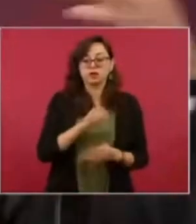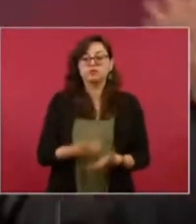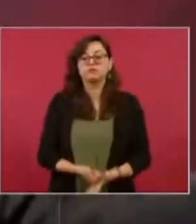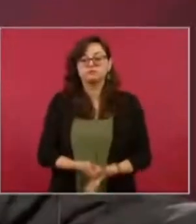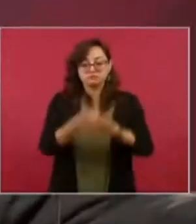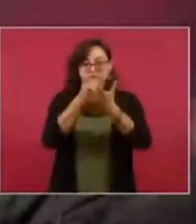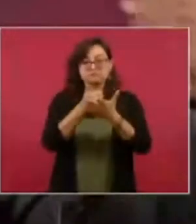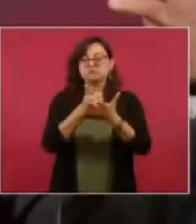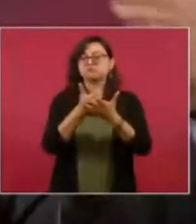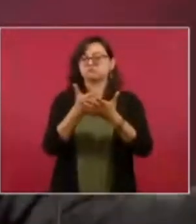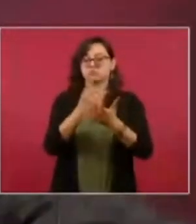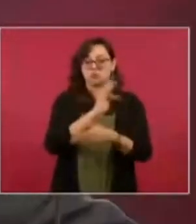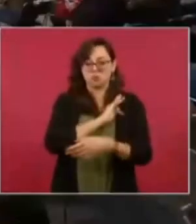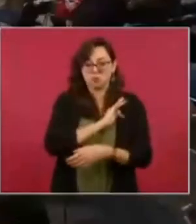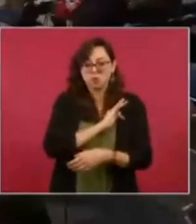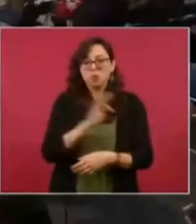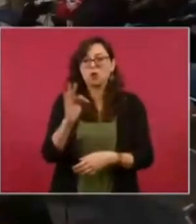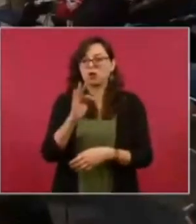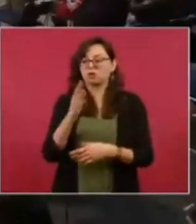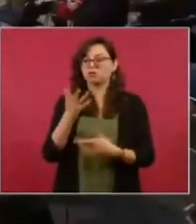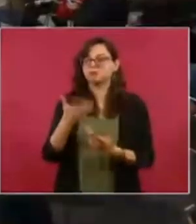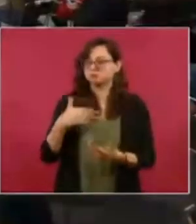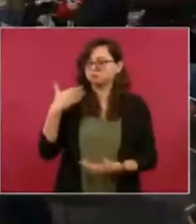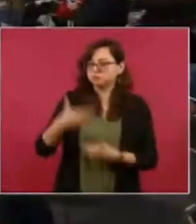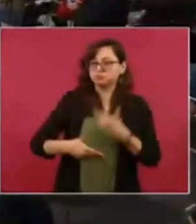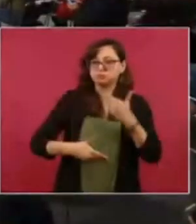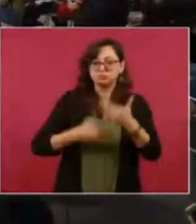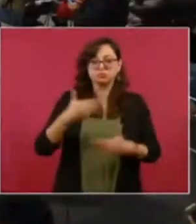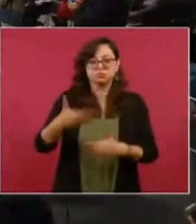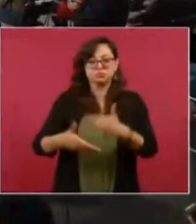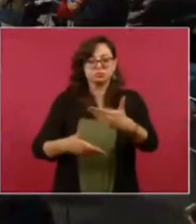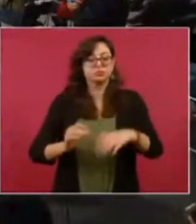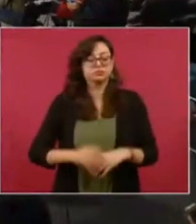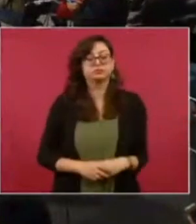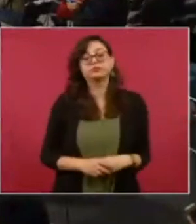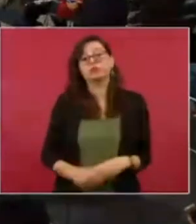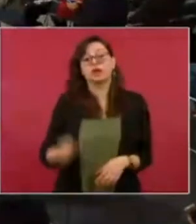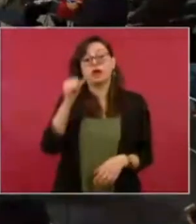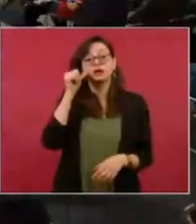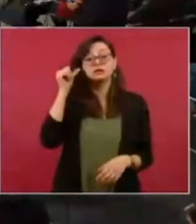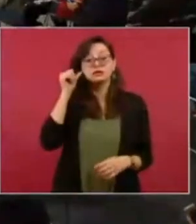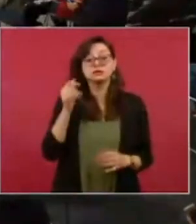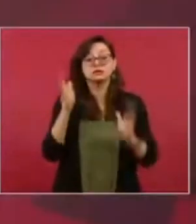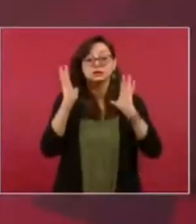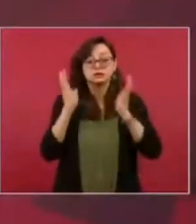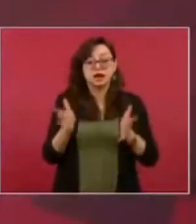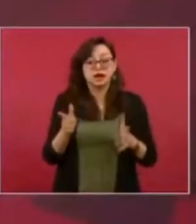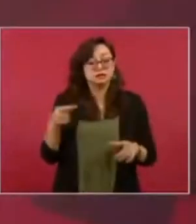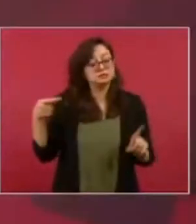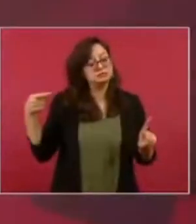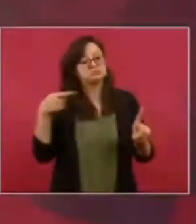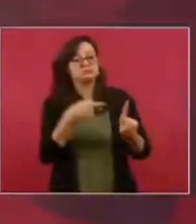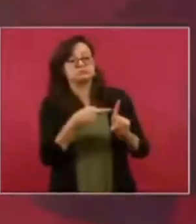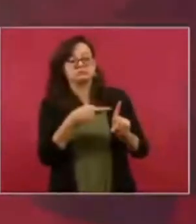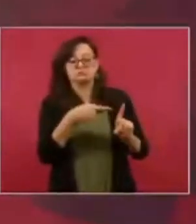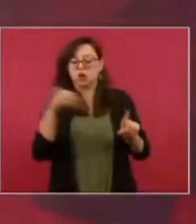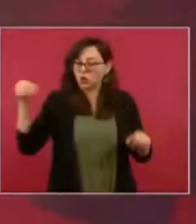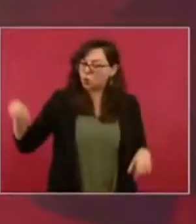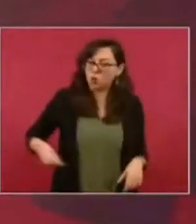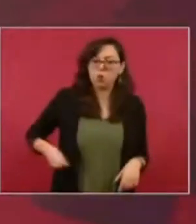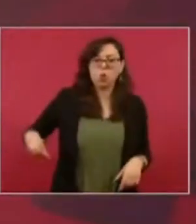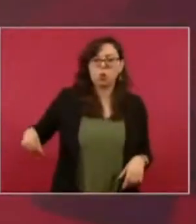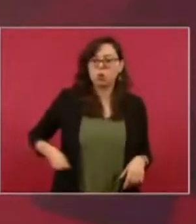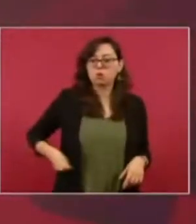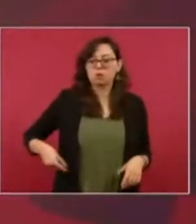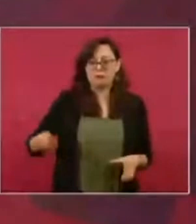Consejo de la judicatura que recordemos es quien Pues bueno tendría que estar revisando el actuar de los jueces también Al final de la conferencia